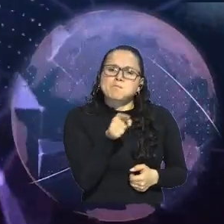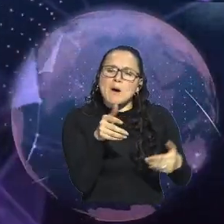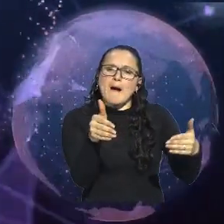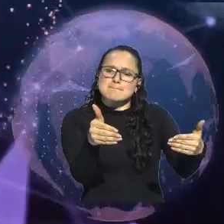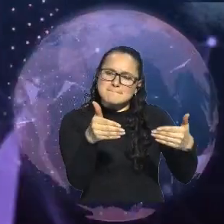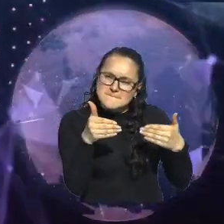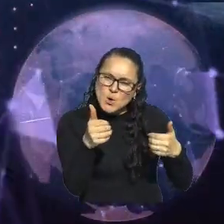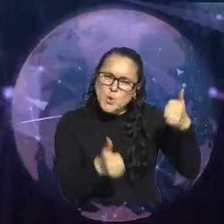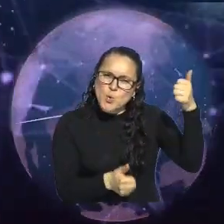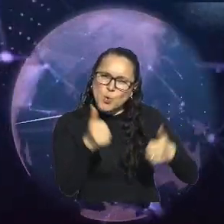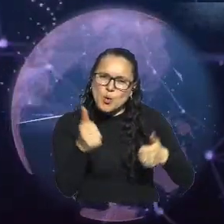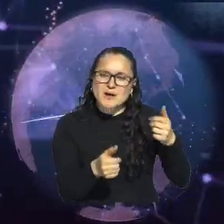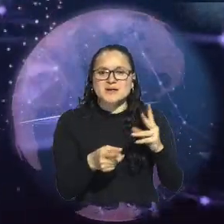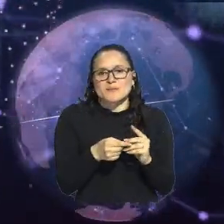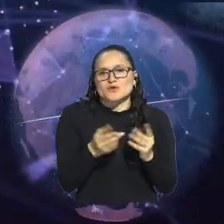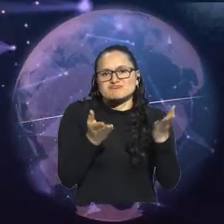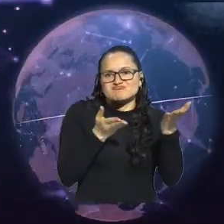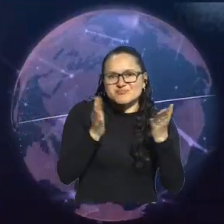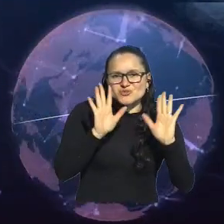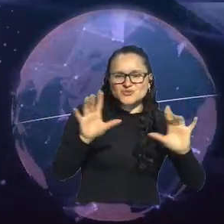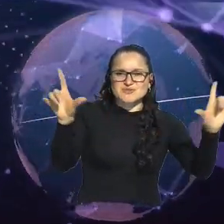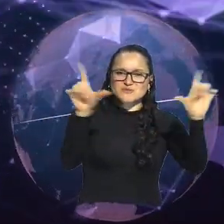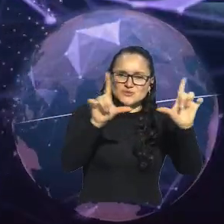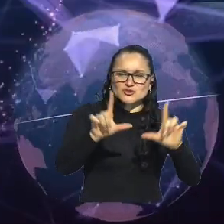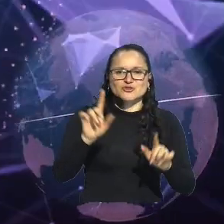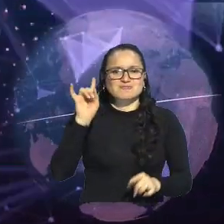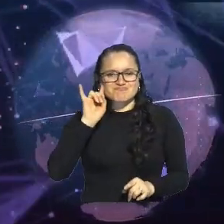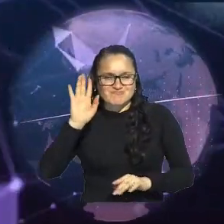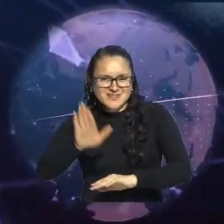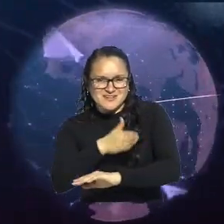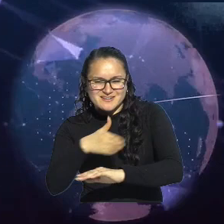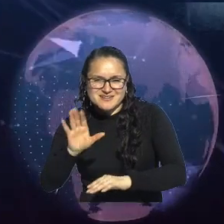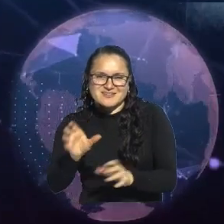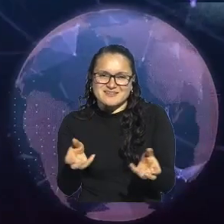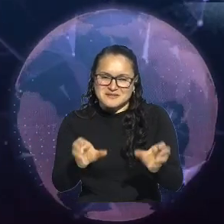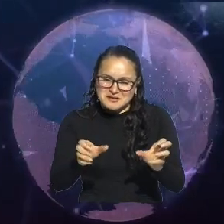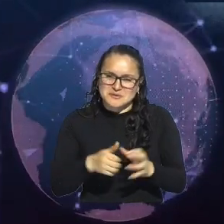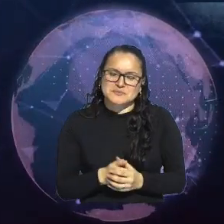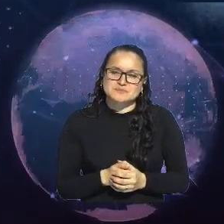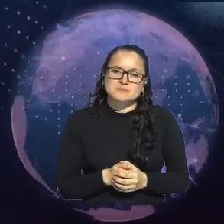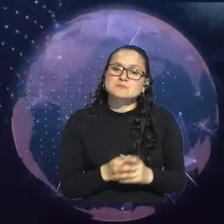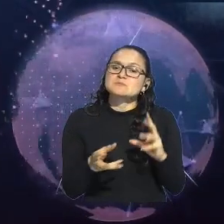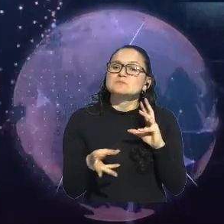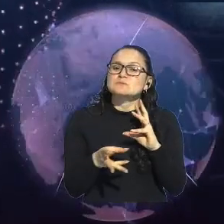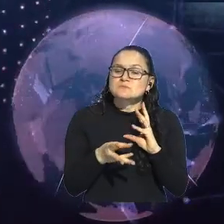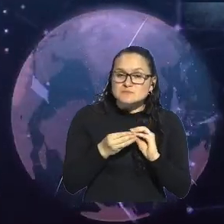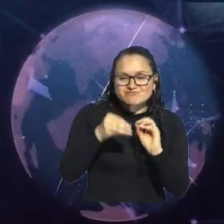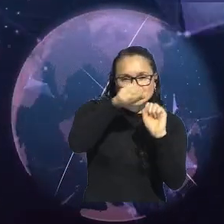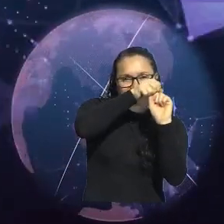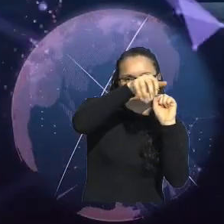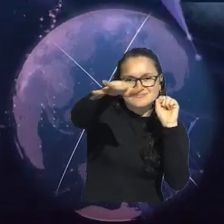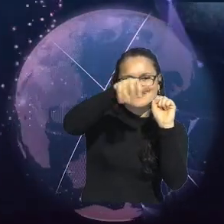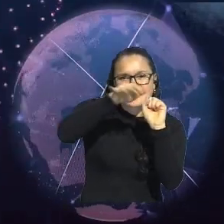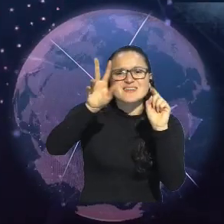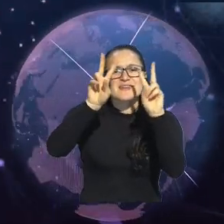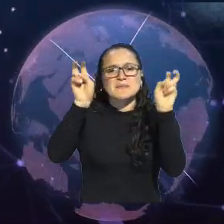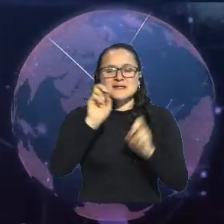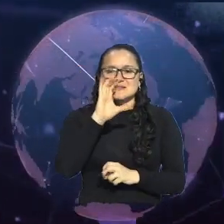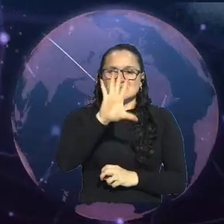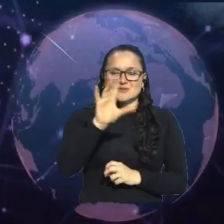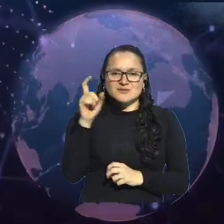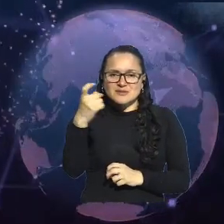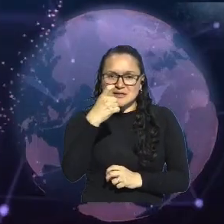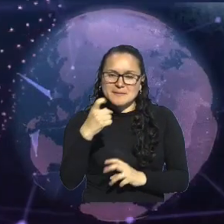servicios de televisión y radio así como las consideraciones frente al despliegue red 5g y la información